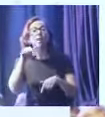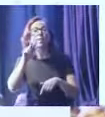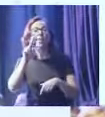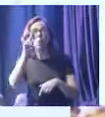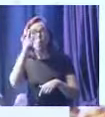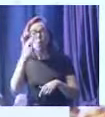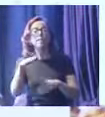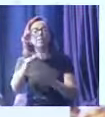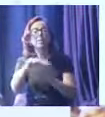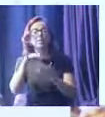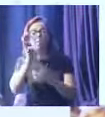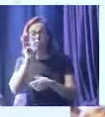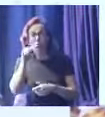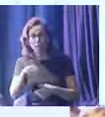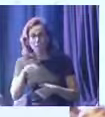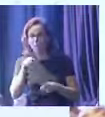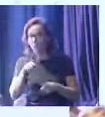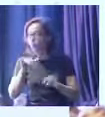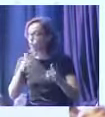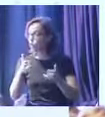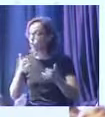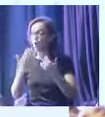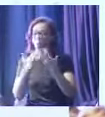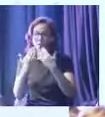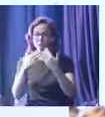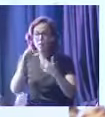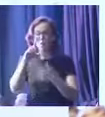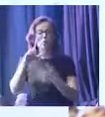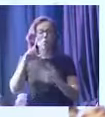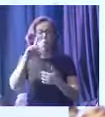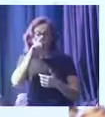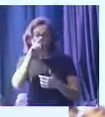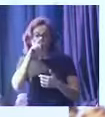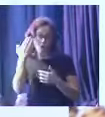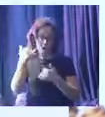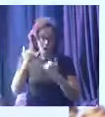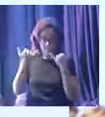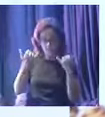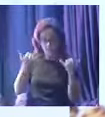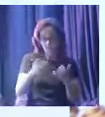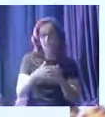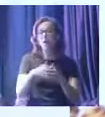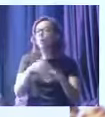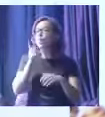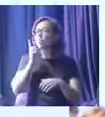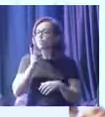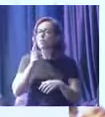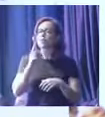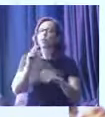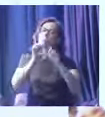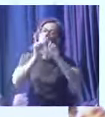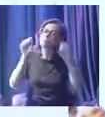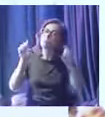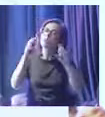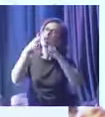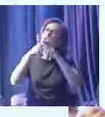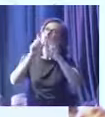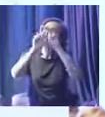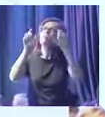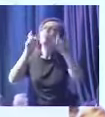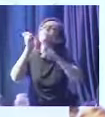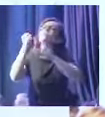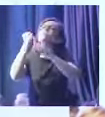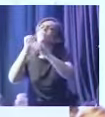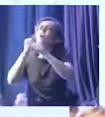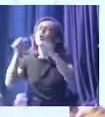de Montevideo, y eso lo hablamos con Lucía hace unos días, deberían llevar los nombres de la gente que trabajó en hacerlas,